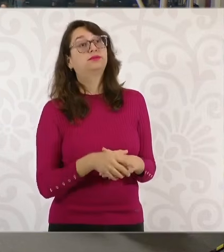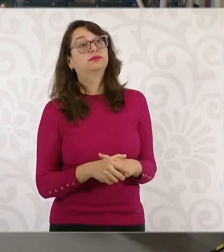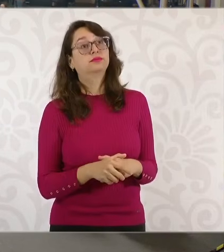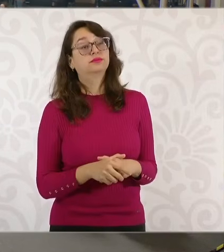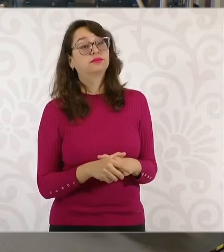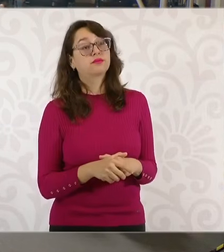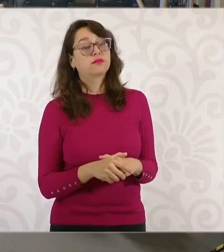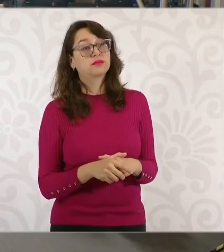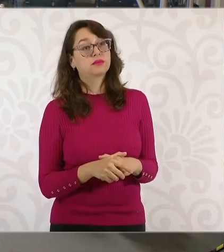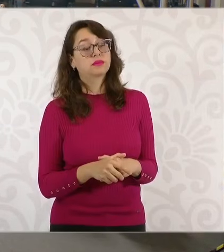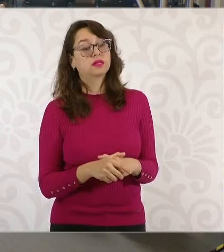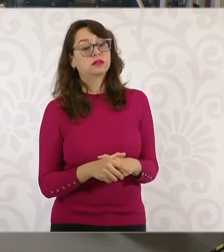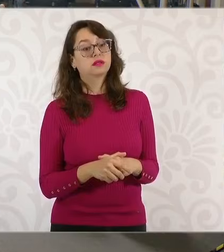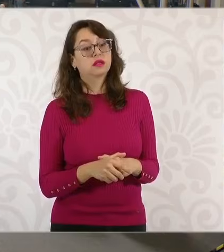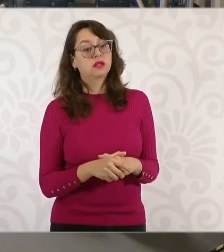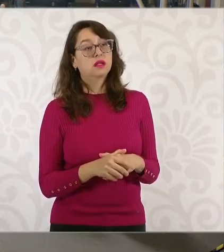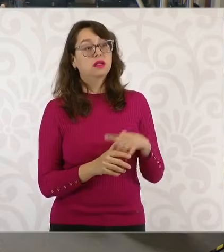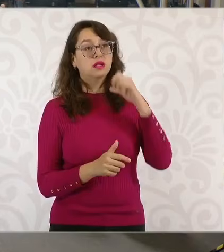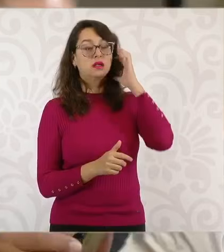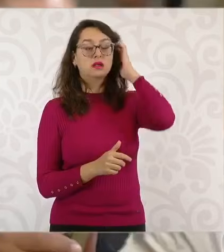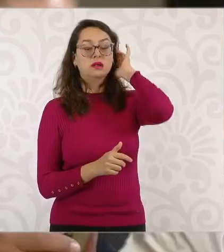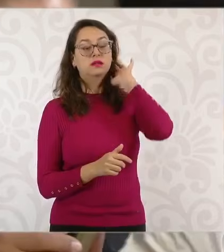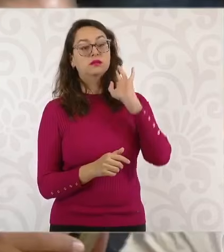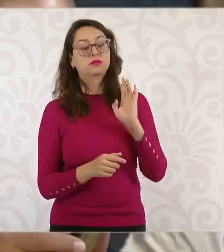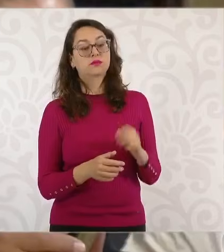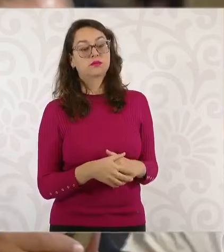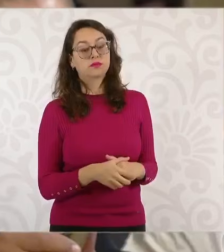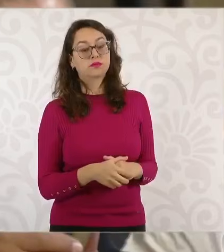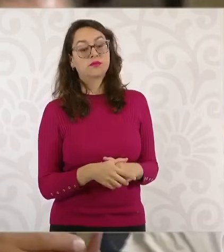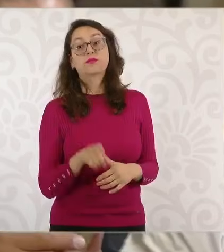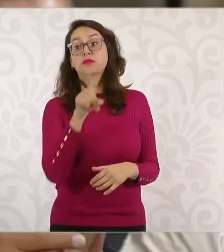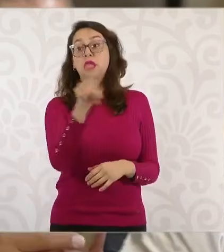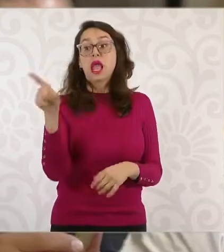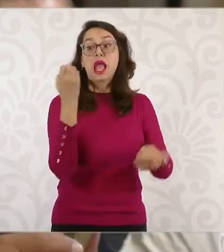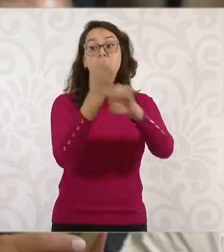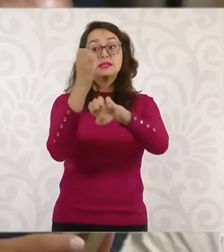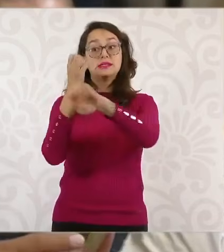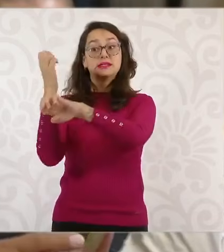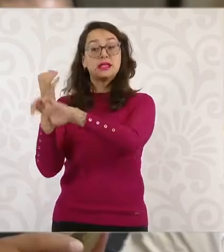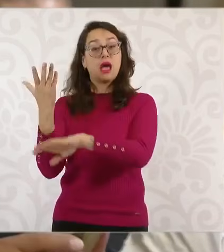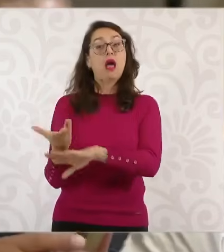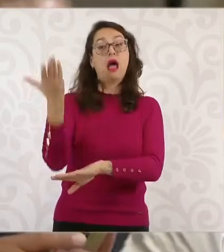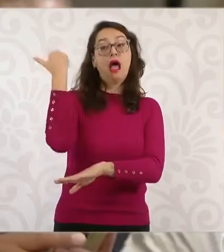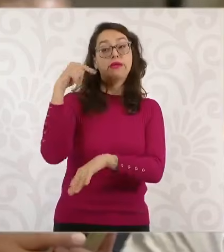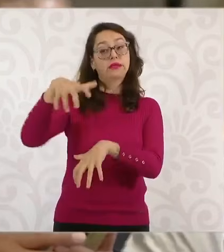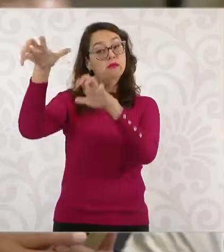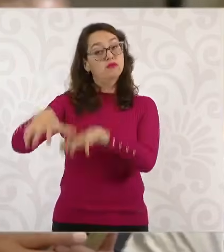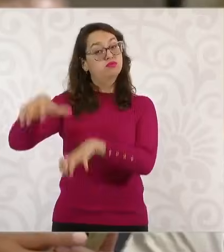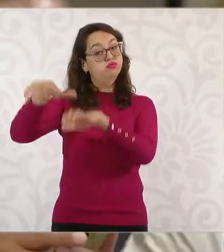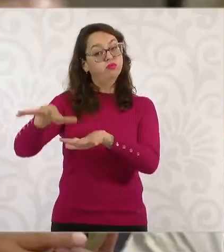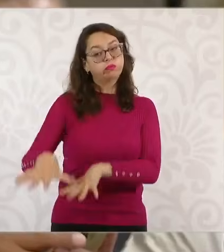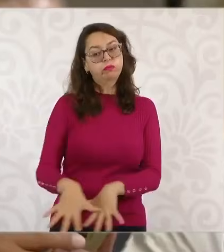preguntarles, estas ayudas y este compromiso que ya se tenía con los estados que tuvieron grandes